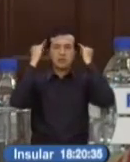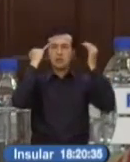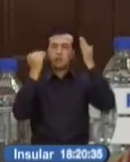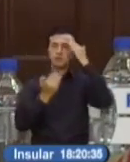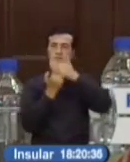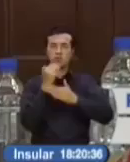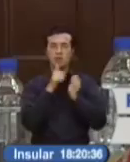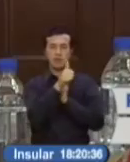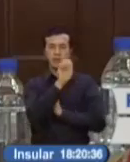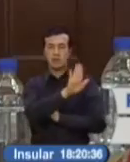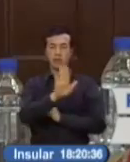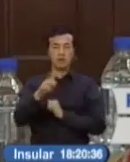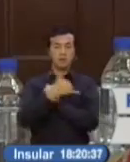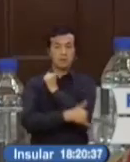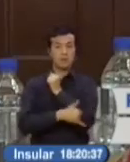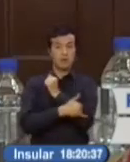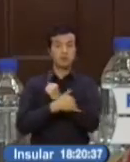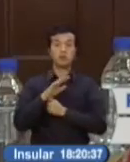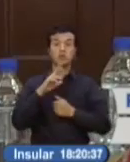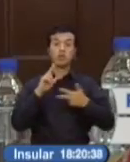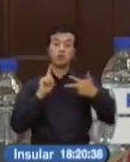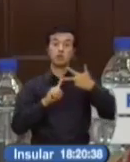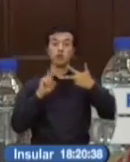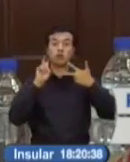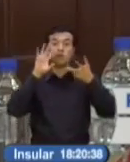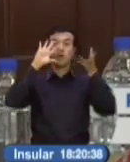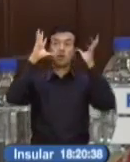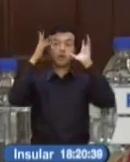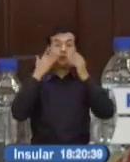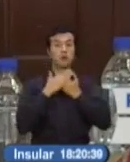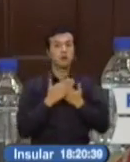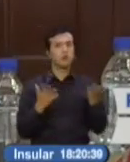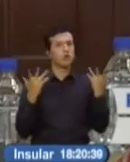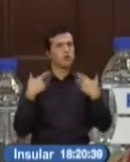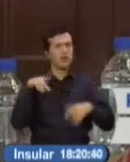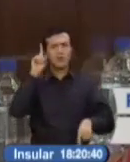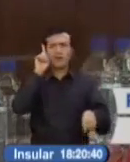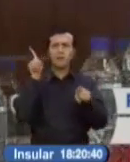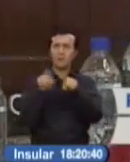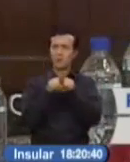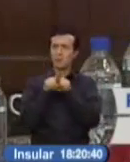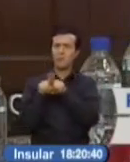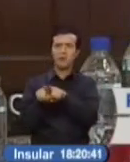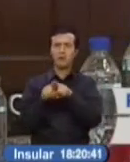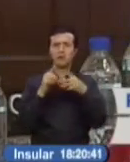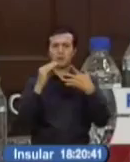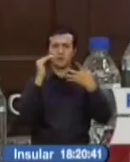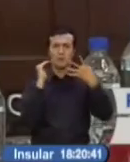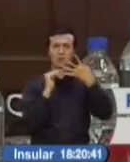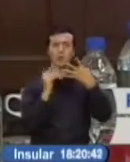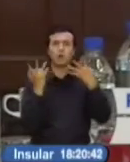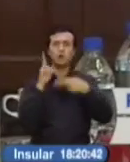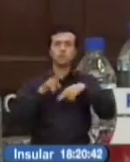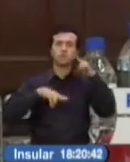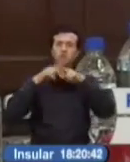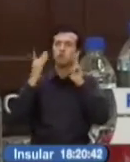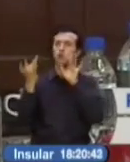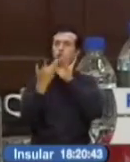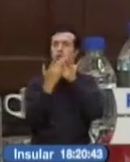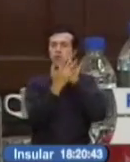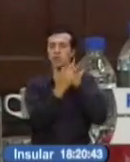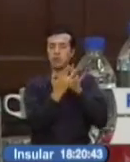en nuestros países. El tercero es el cambio climático, sobre lo cual ha habido bastante coincidencia. El cuarto es el de infraestructura y